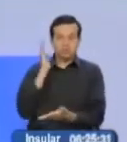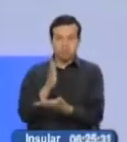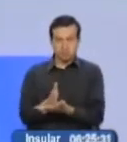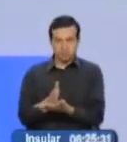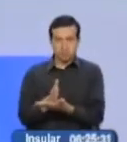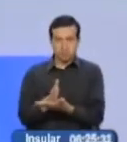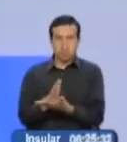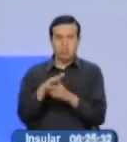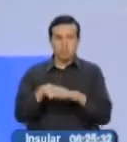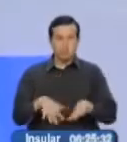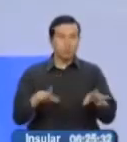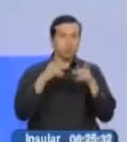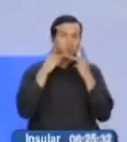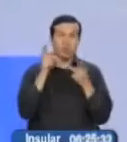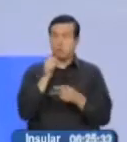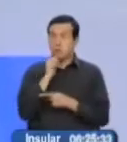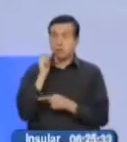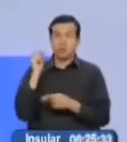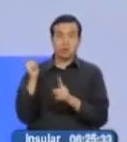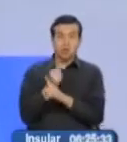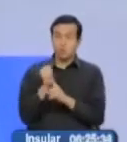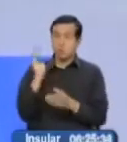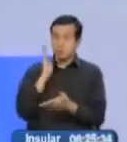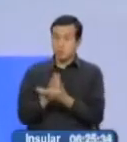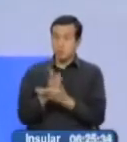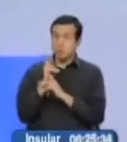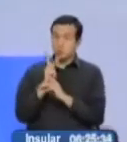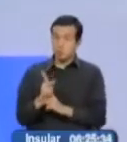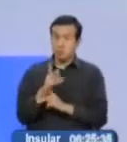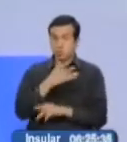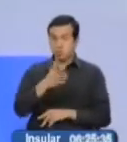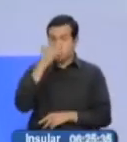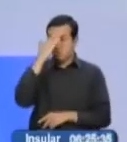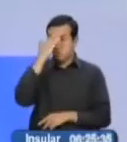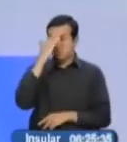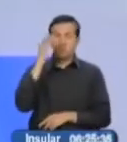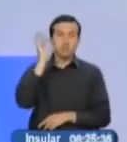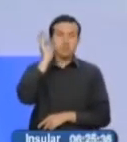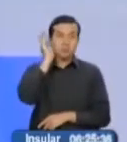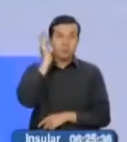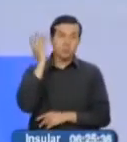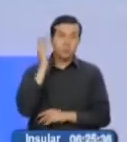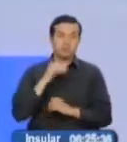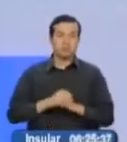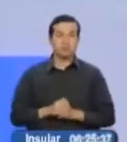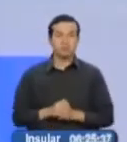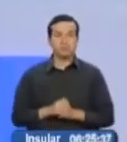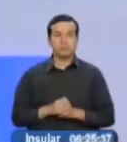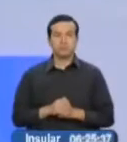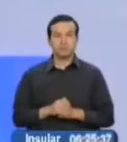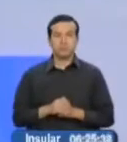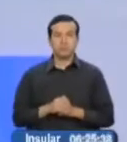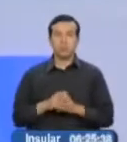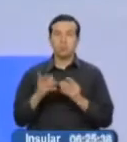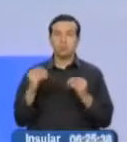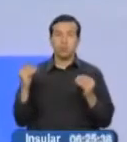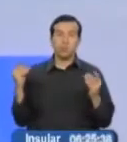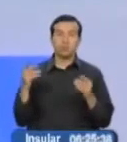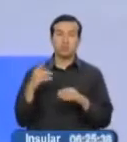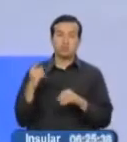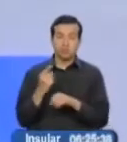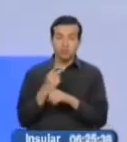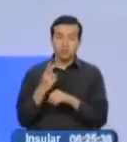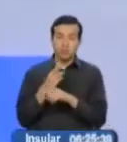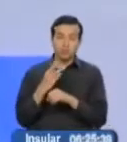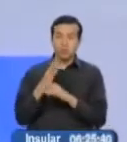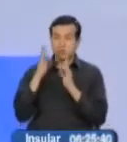públicos y privados. El tema de los cuidados, que sabes que las mujeres destinamos muchas horas a atender